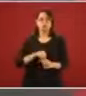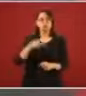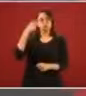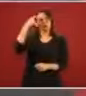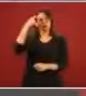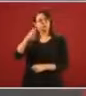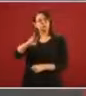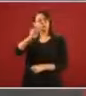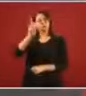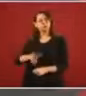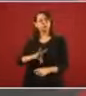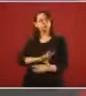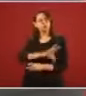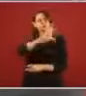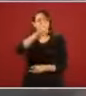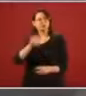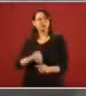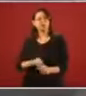o que